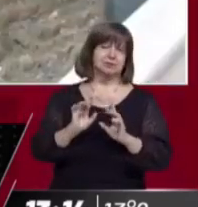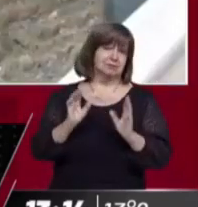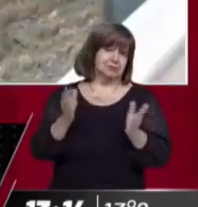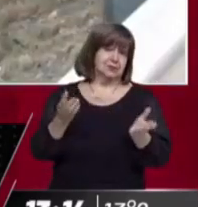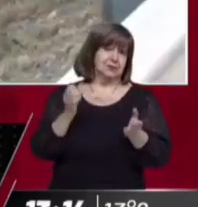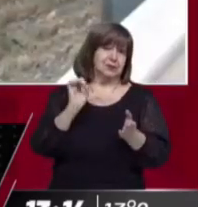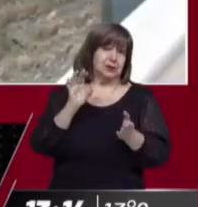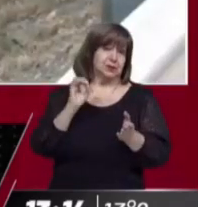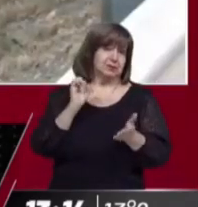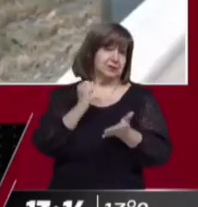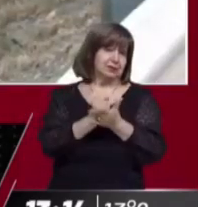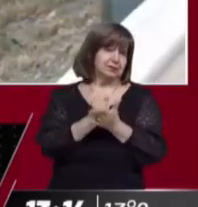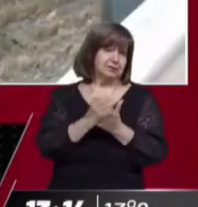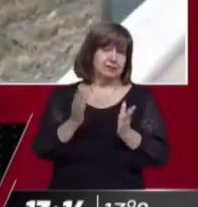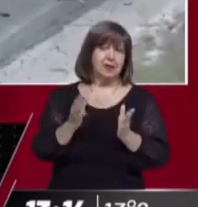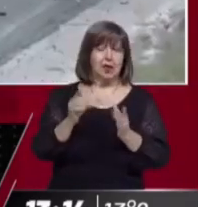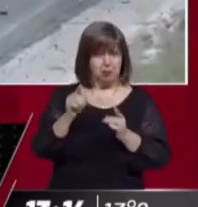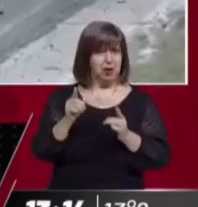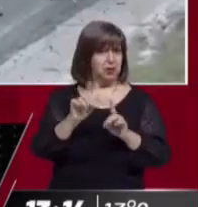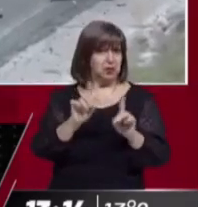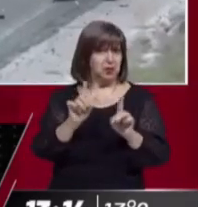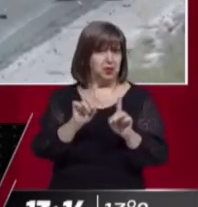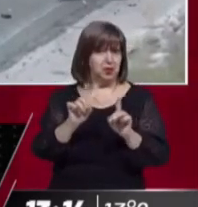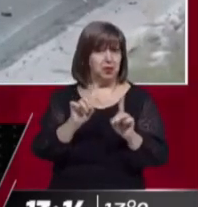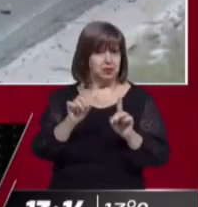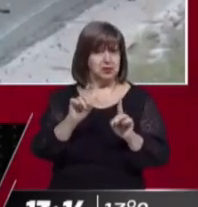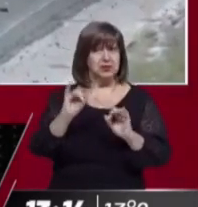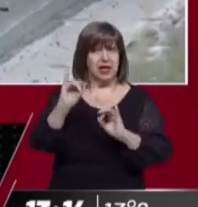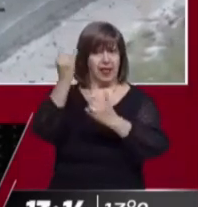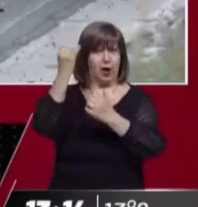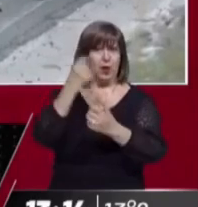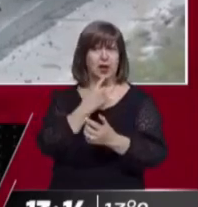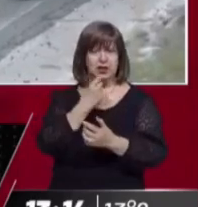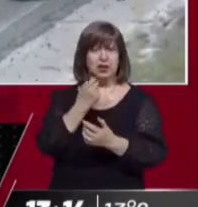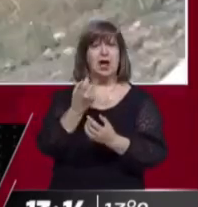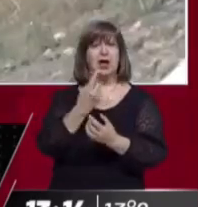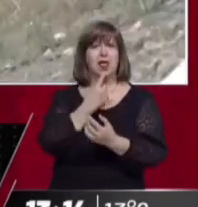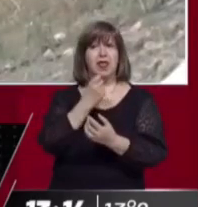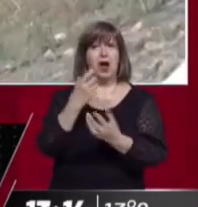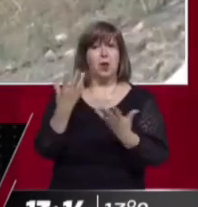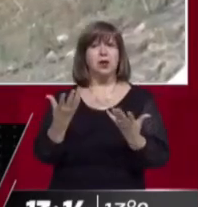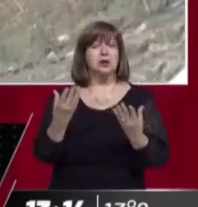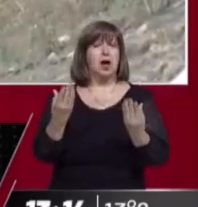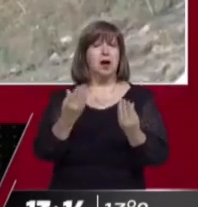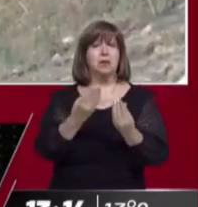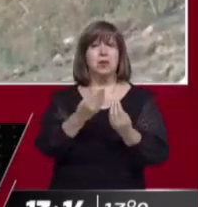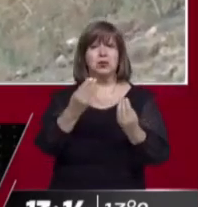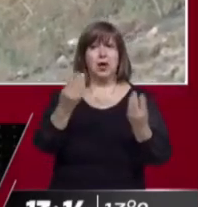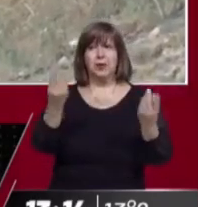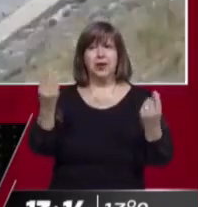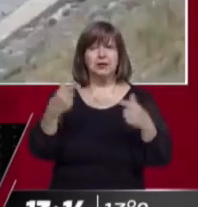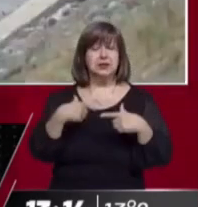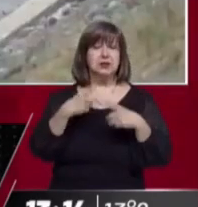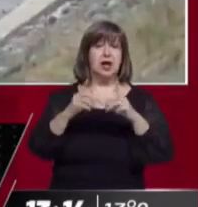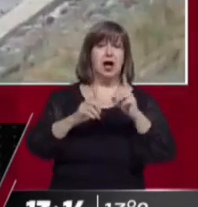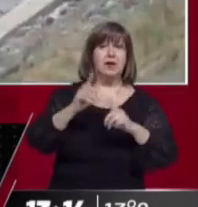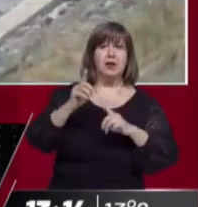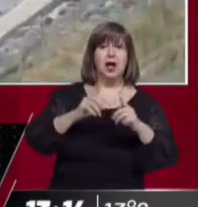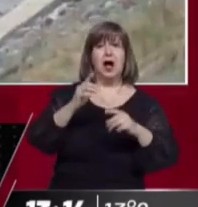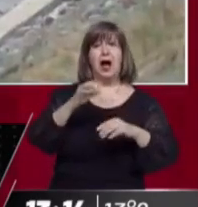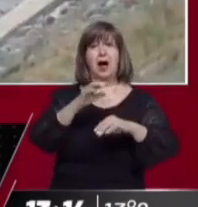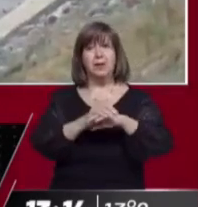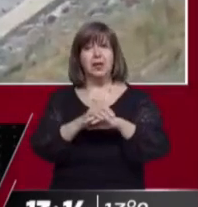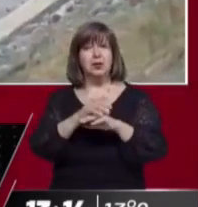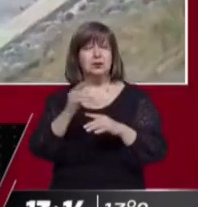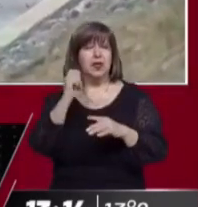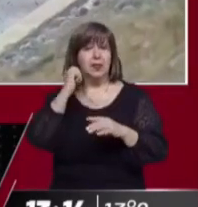alcohol y bueno cualquiera de los de los televidentes puede decir ciertamente Cuántas veces se ha juntado A lo mejor con amigos y bueno en